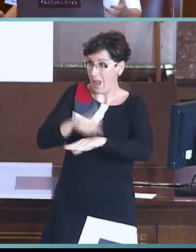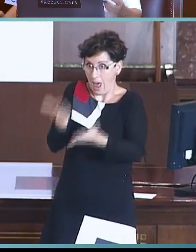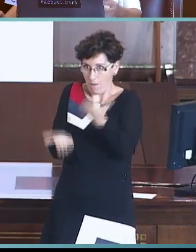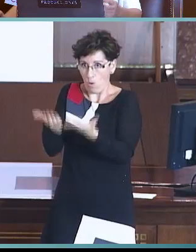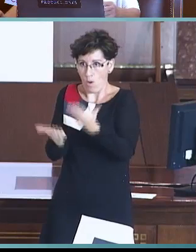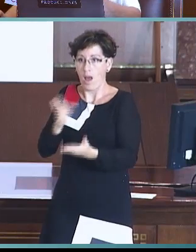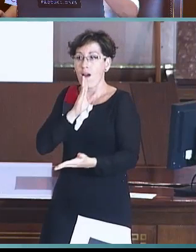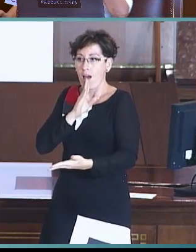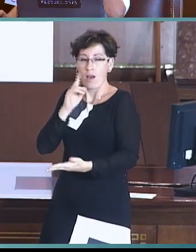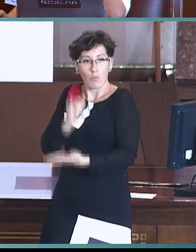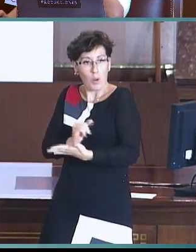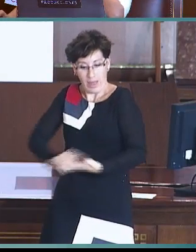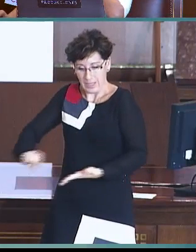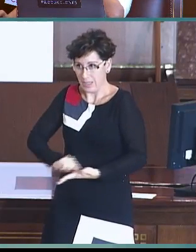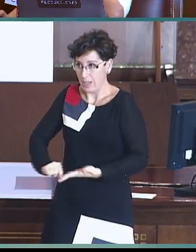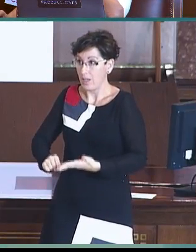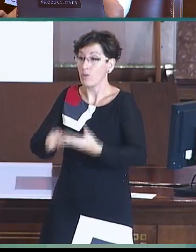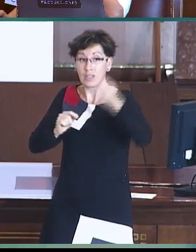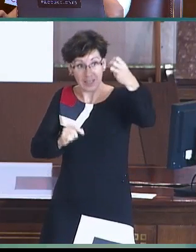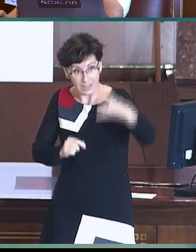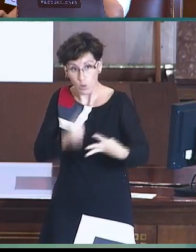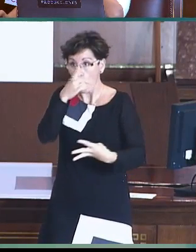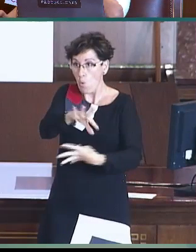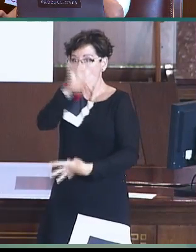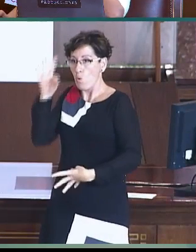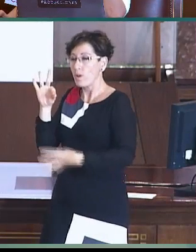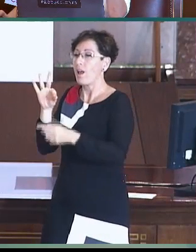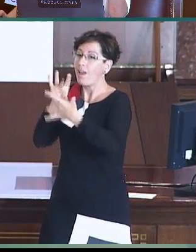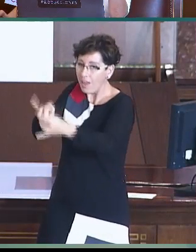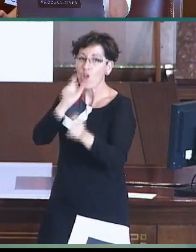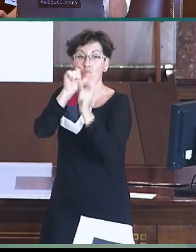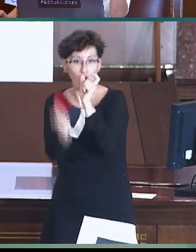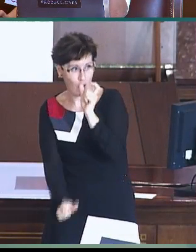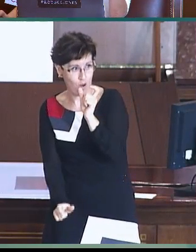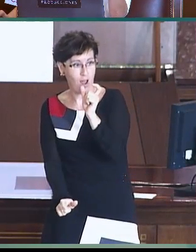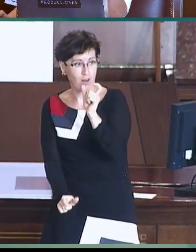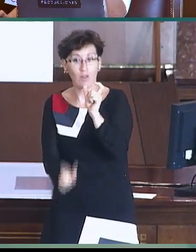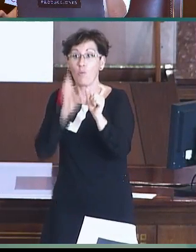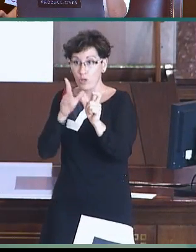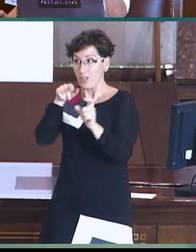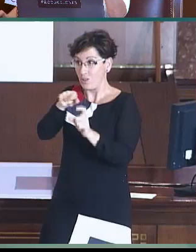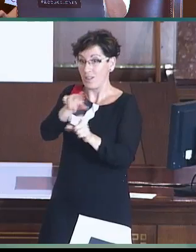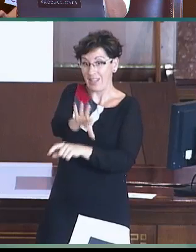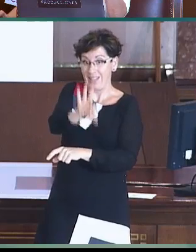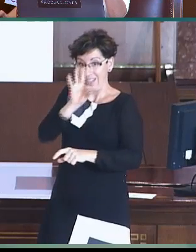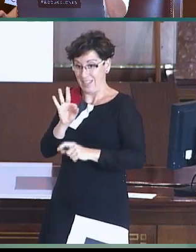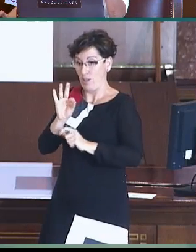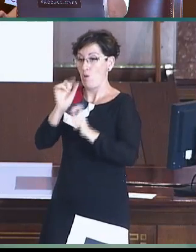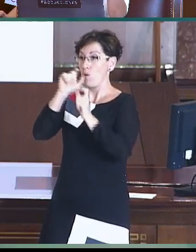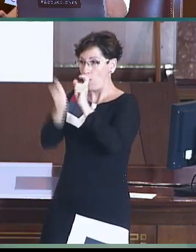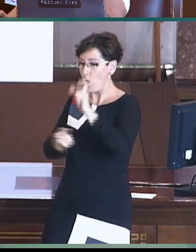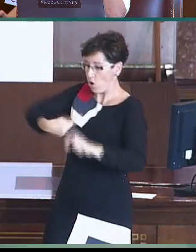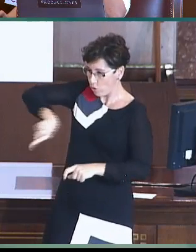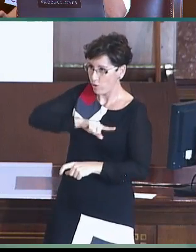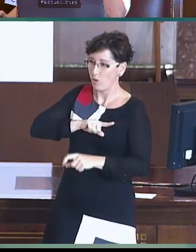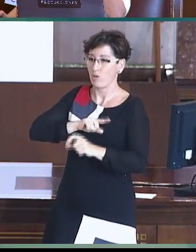de pruebas, una de ellas es una prueba de vocabulario. Y es de esta prueba de vocabulario a la que vamos a